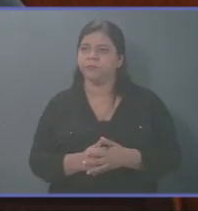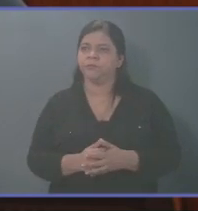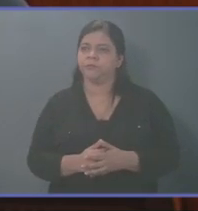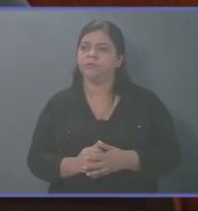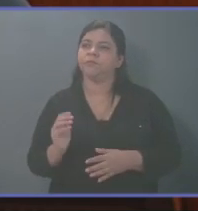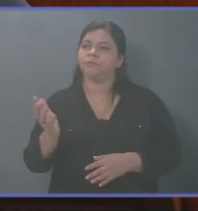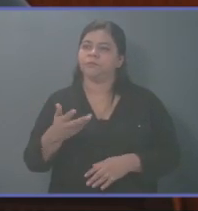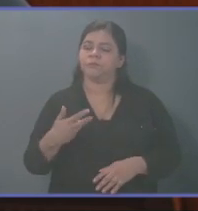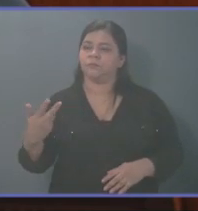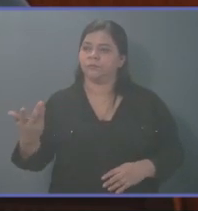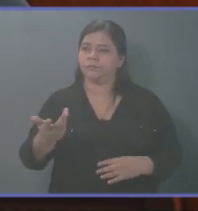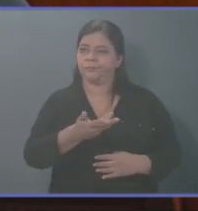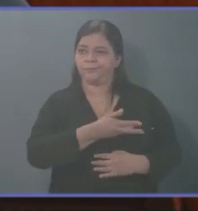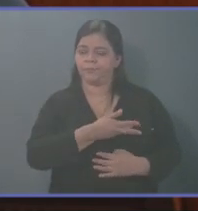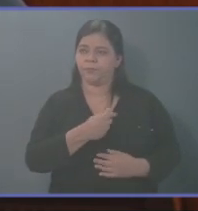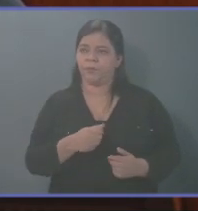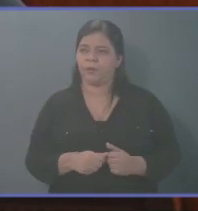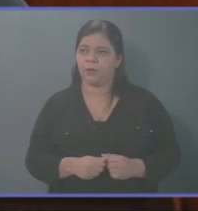nosotros